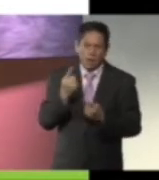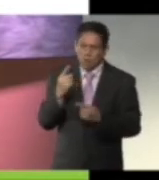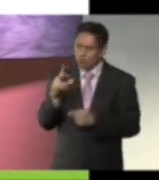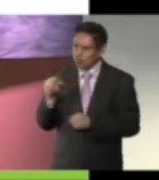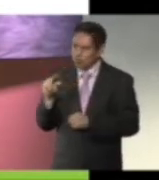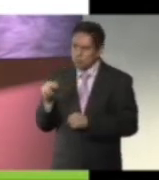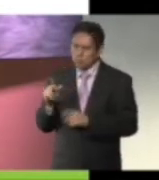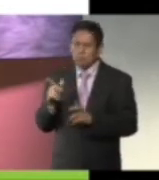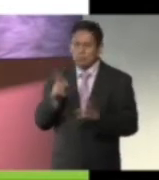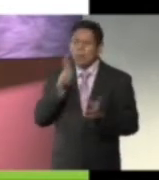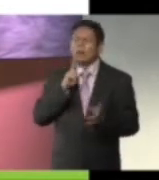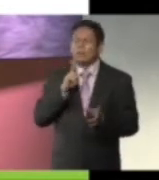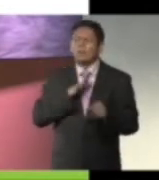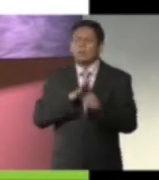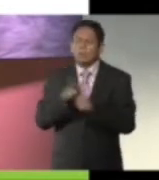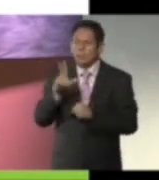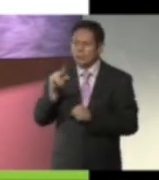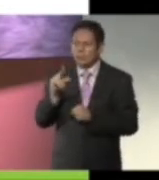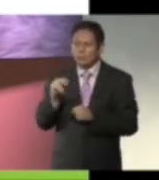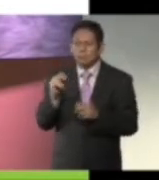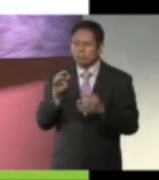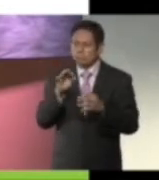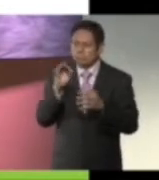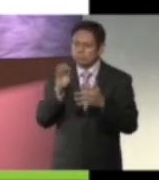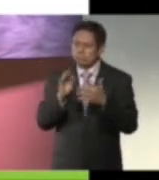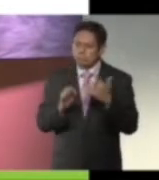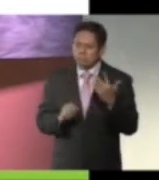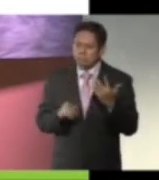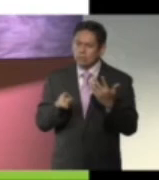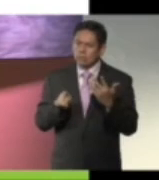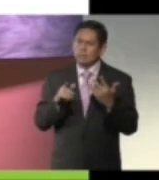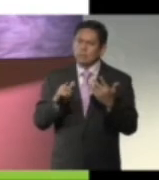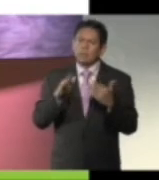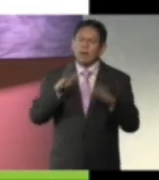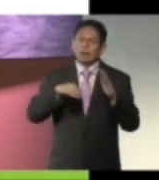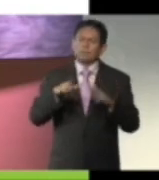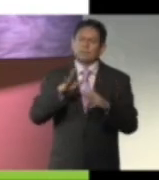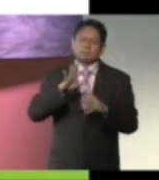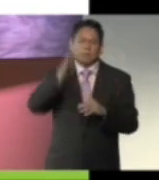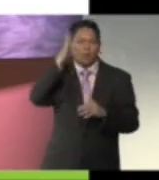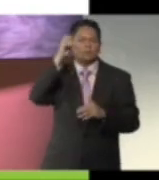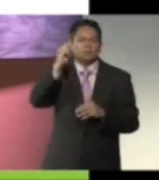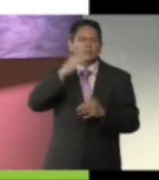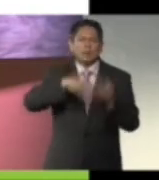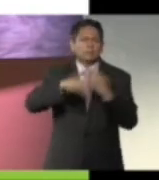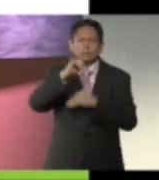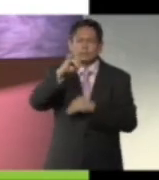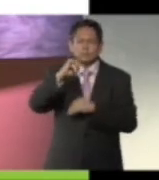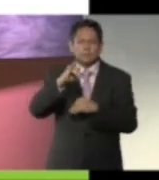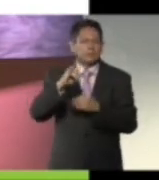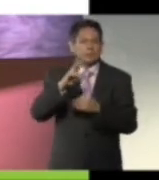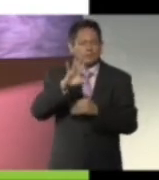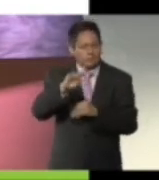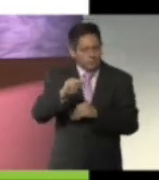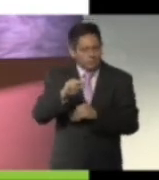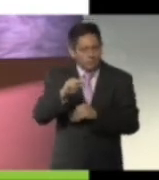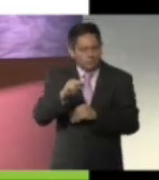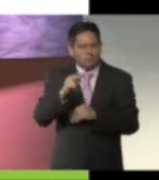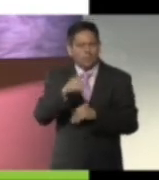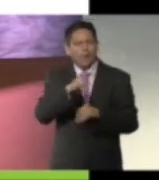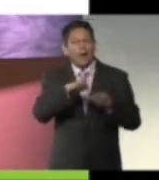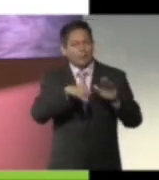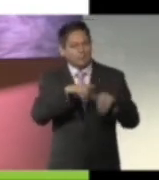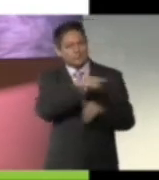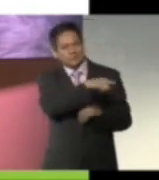ahí empieza, ¿no? Ahí empieza al todititito, lo que traemos más abajito, que nos impide ver que también los particulares,